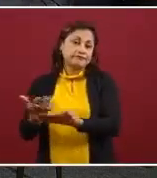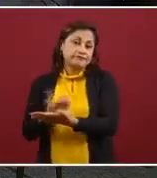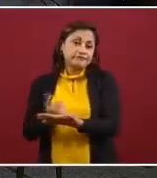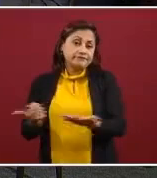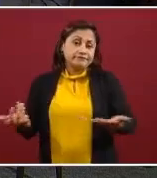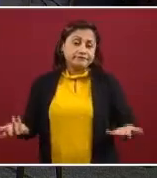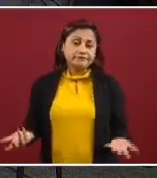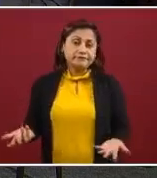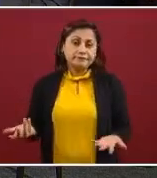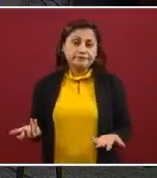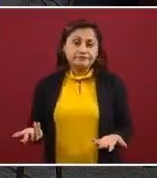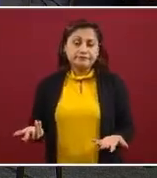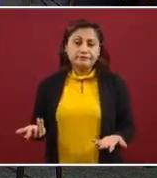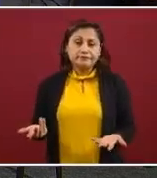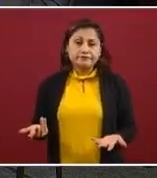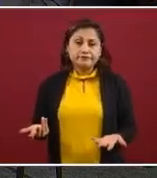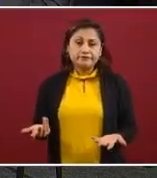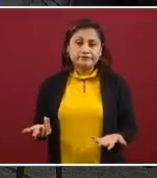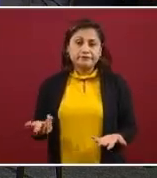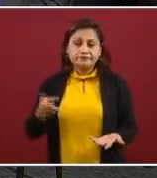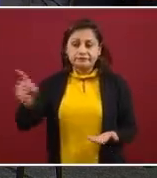y no se pueden dar a conocer